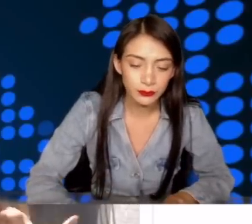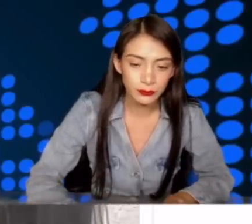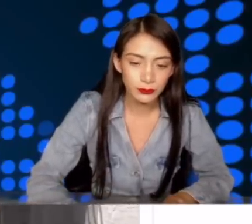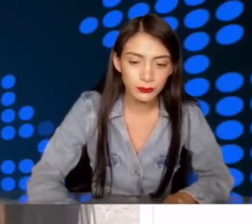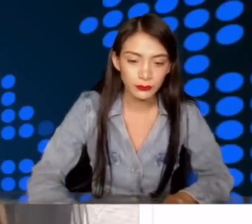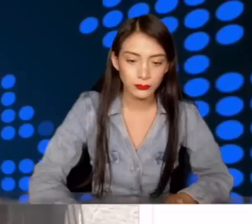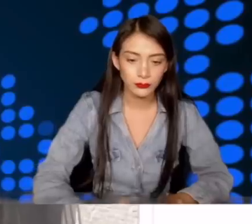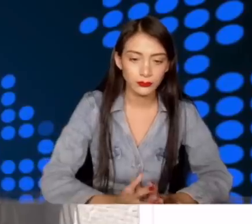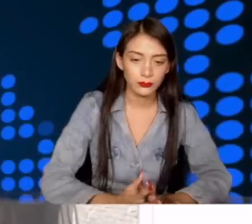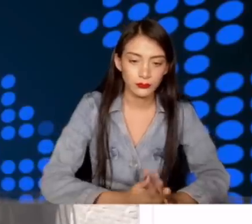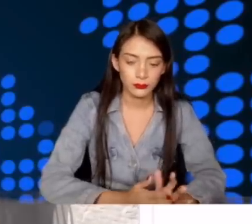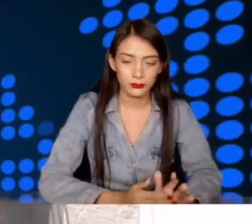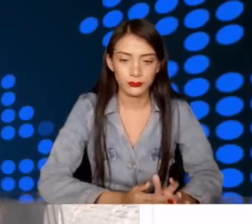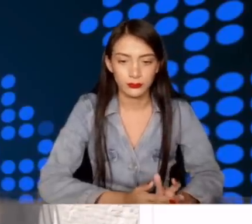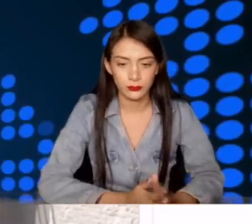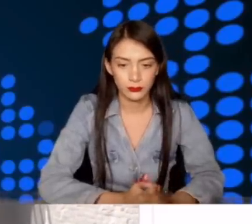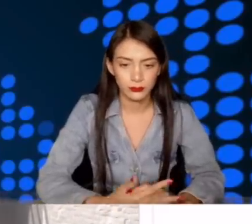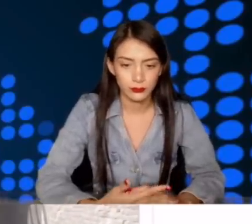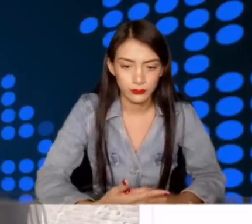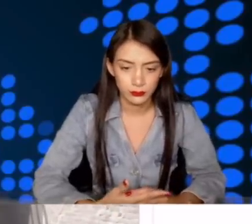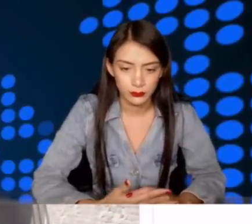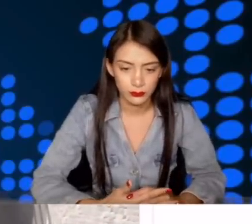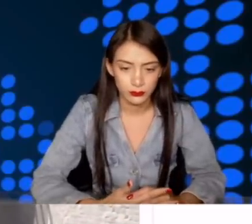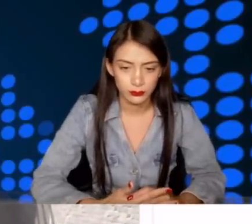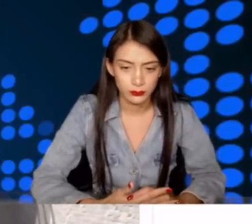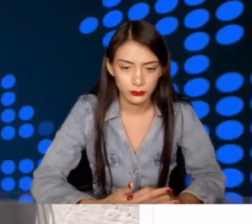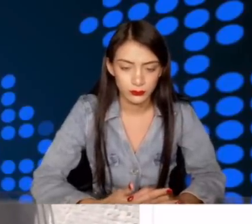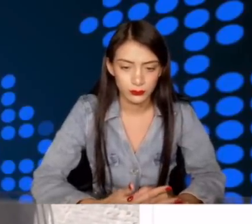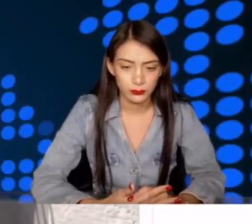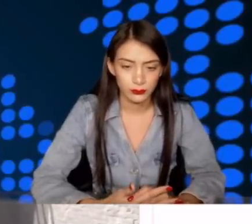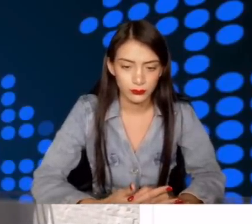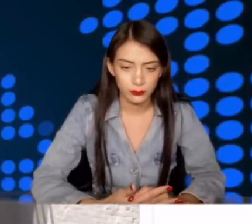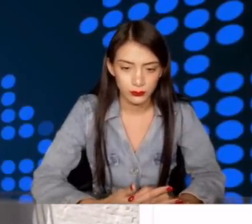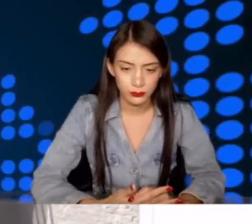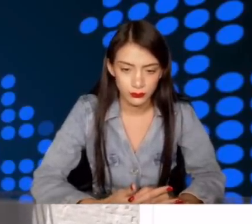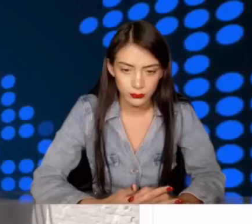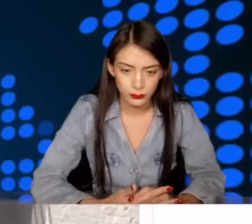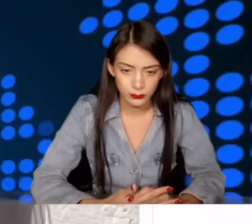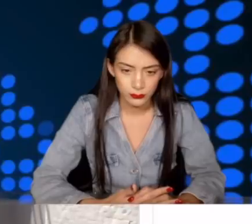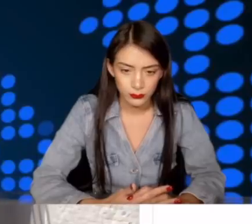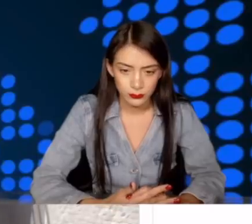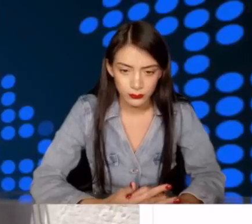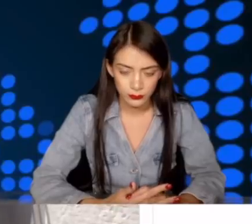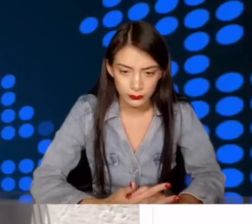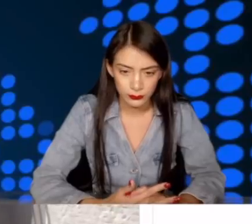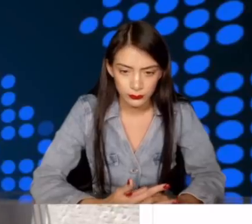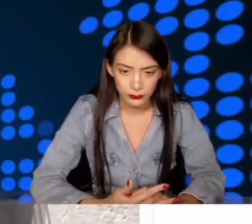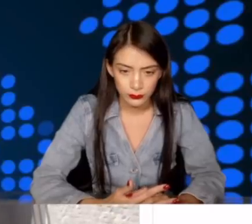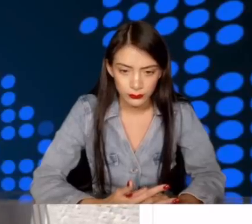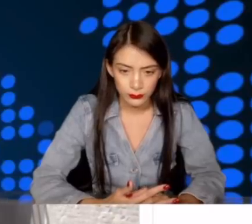¿Nombre? A defender el país. Gabriela Pastor. ¿Qué opina de lo que está ocurriendo en Bolivia? consternada,